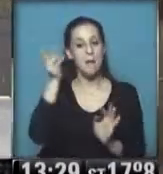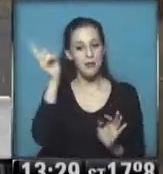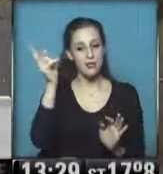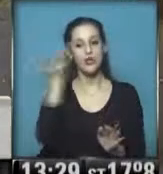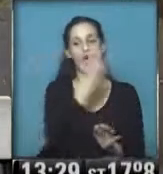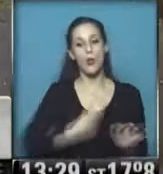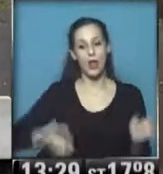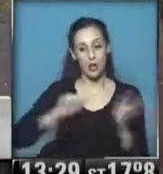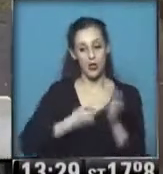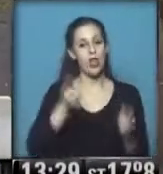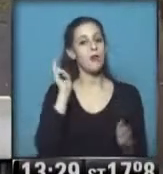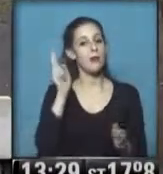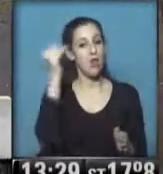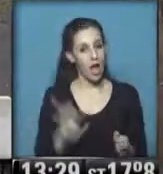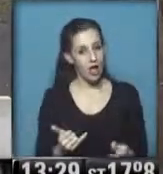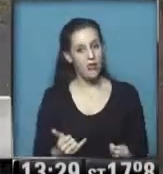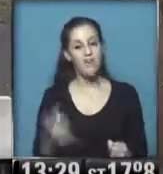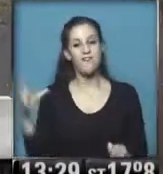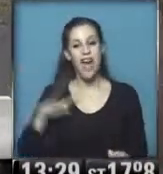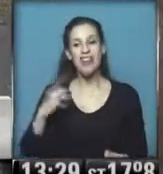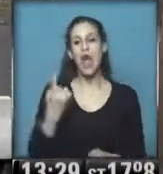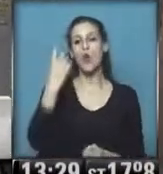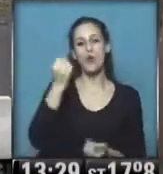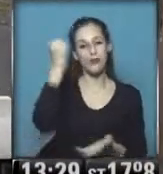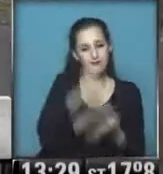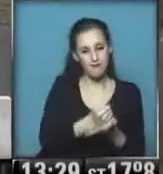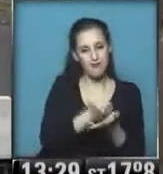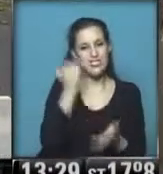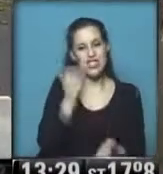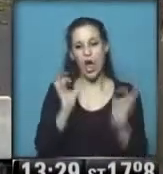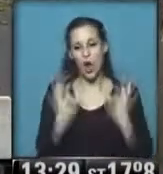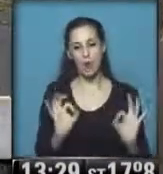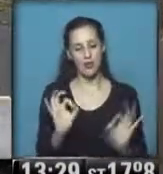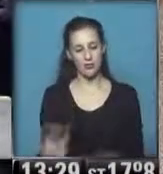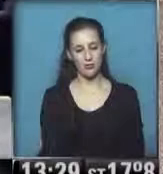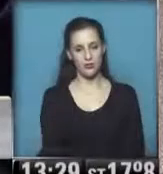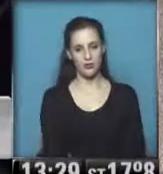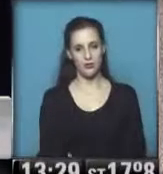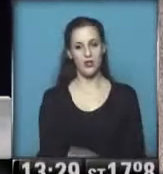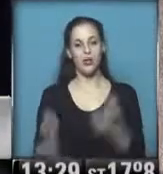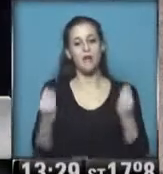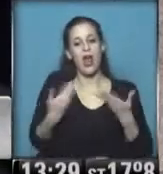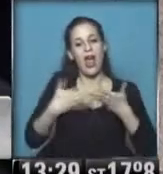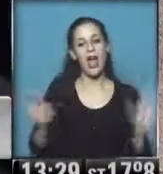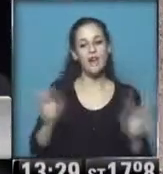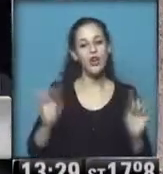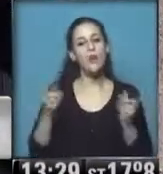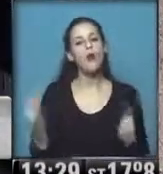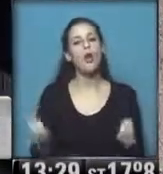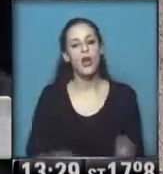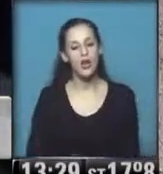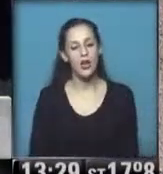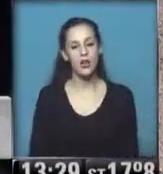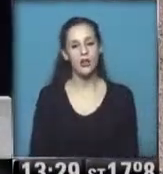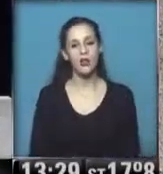el gobierno de la ciudad o sea falta poner el sello final porque ya una inspección en el supermercado donde se cumple con todo y por qué entonces no abre sus puertas lo que ocurre es que un